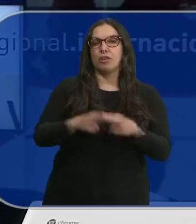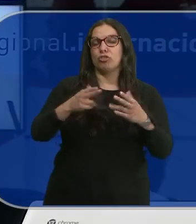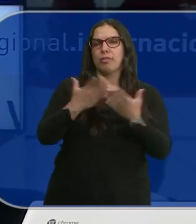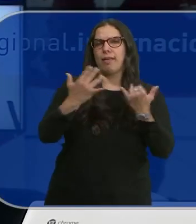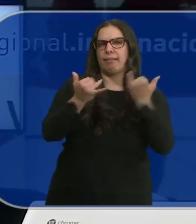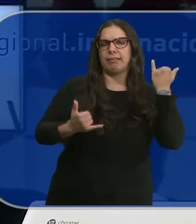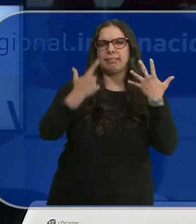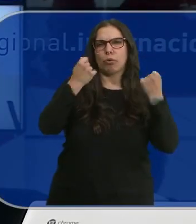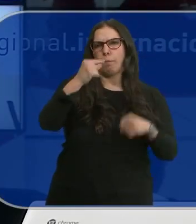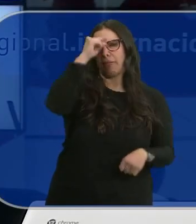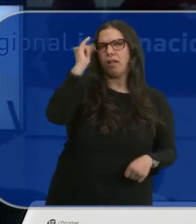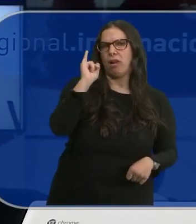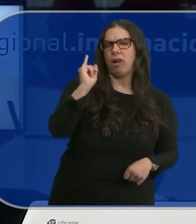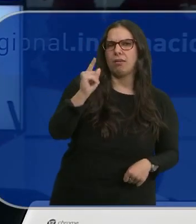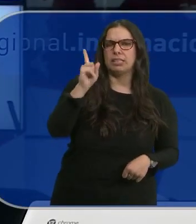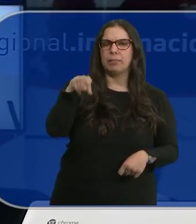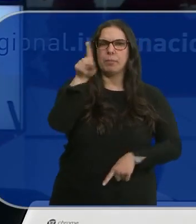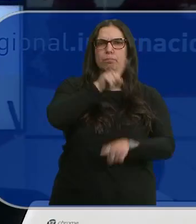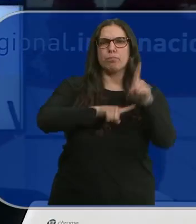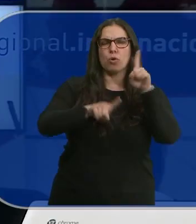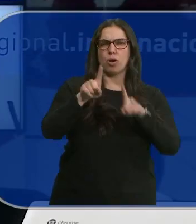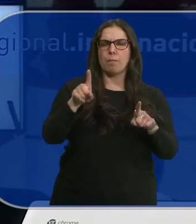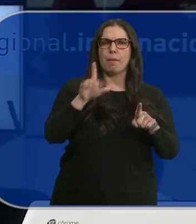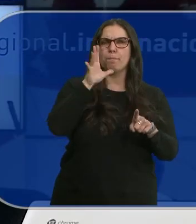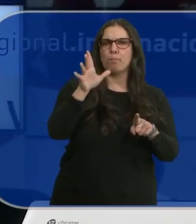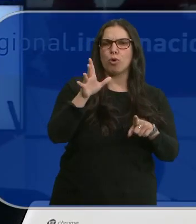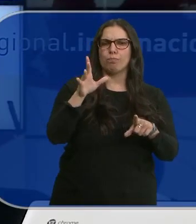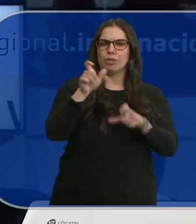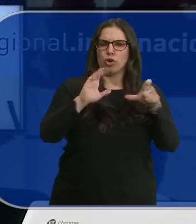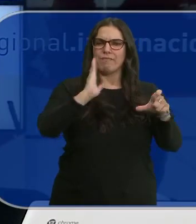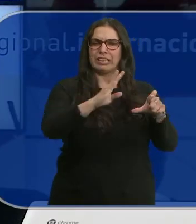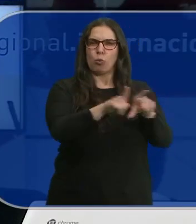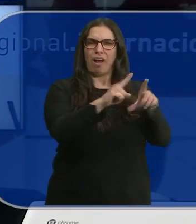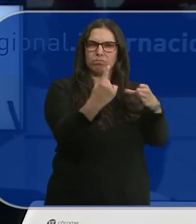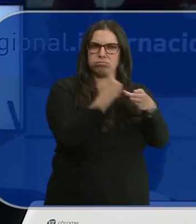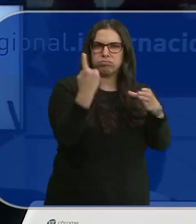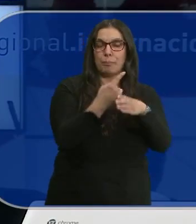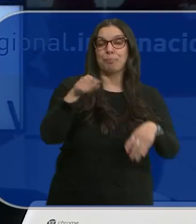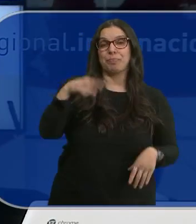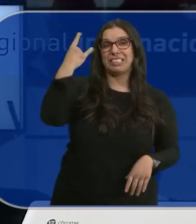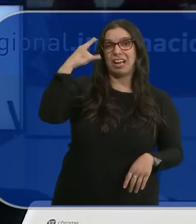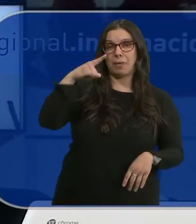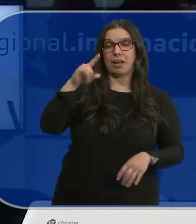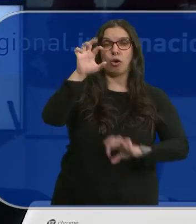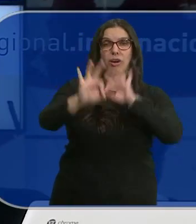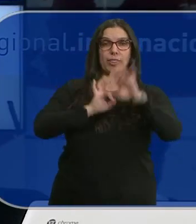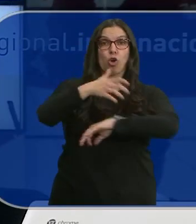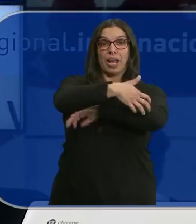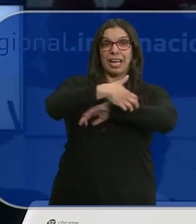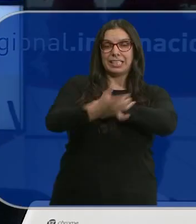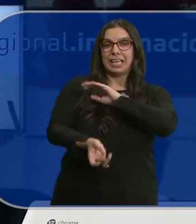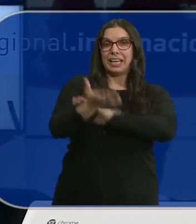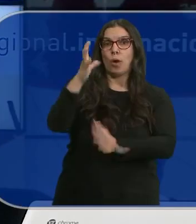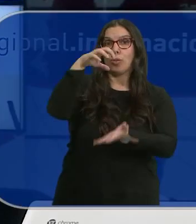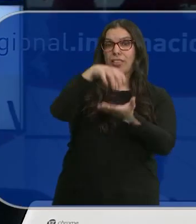crisis de salud mental que se ha convertido también en un grave problema de aislamiento para los afectados. En Salamanca, Cáritas ponía en marcha el centro